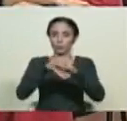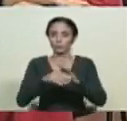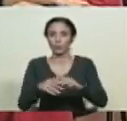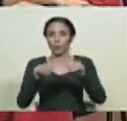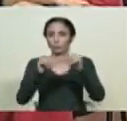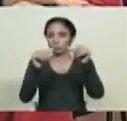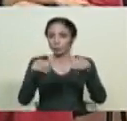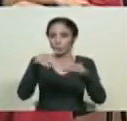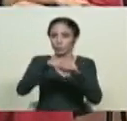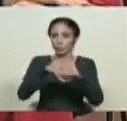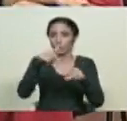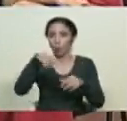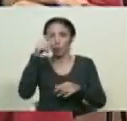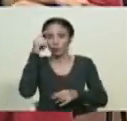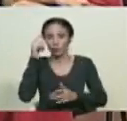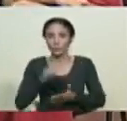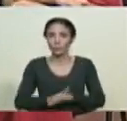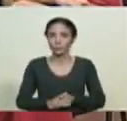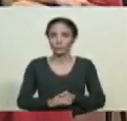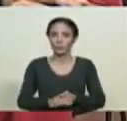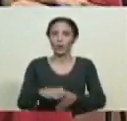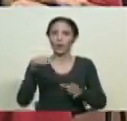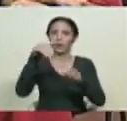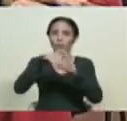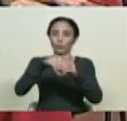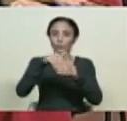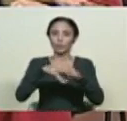electoral del día de hoy,